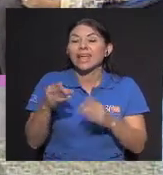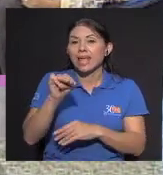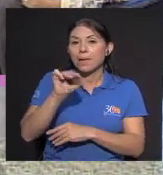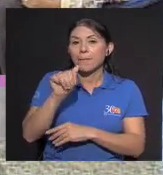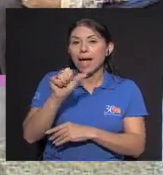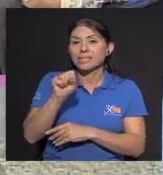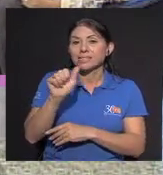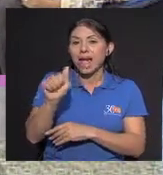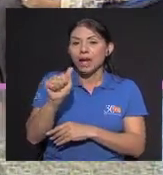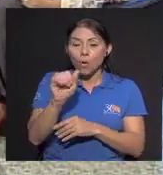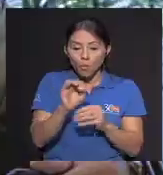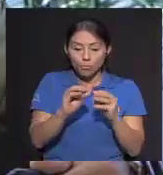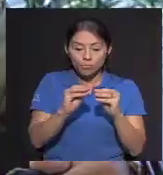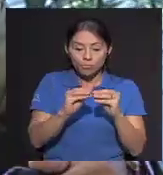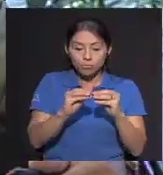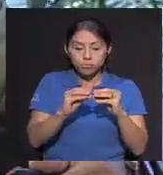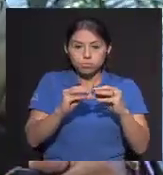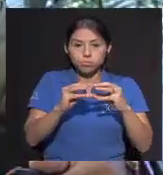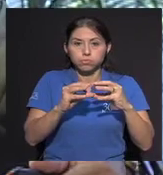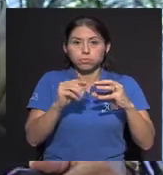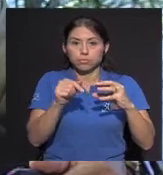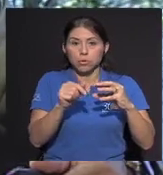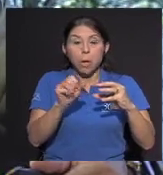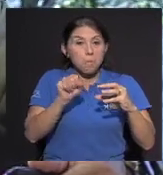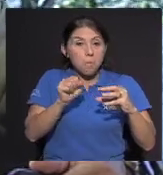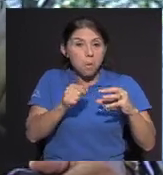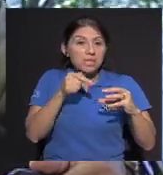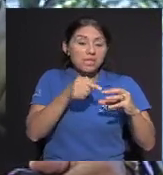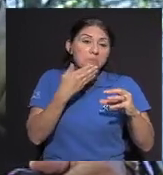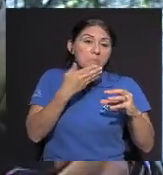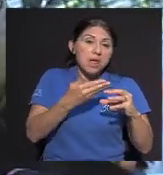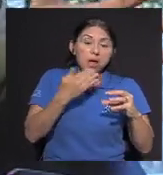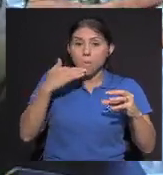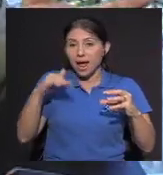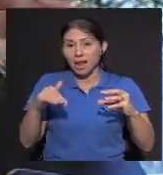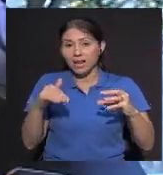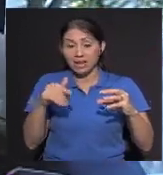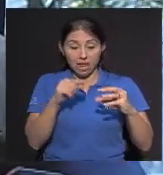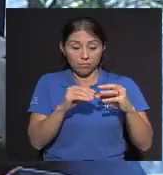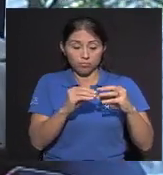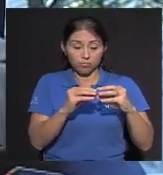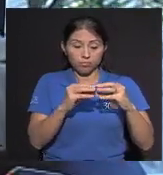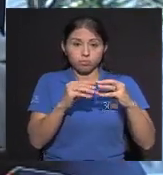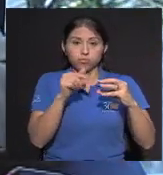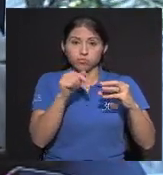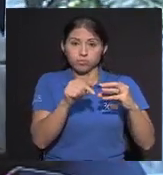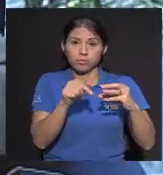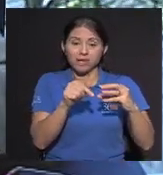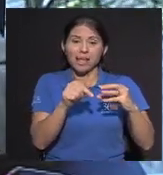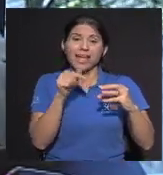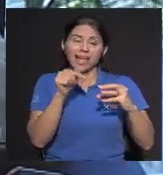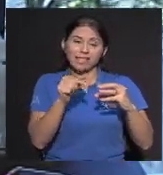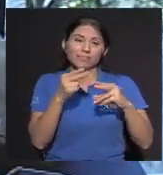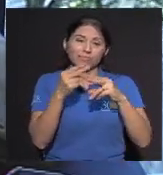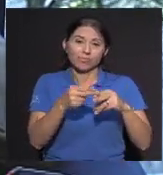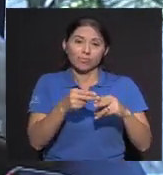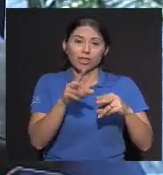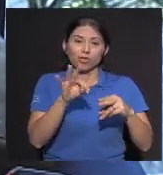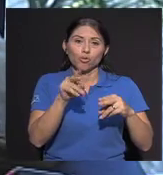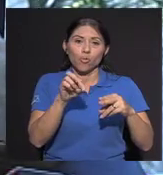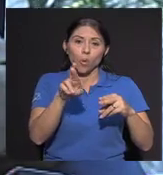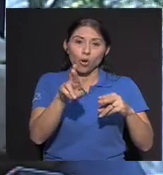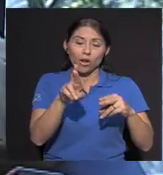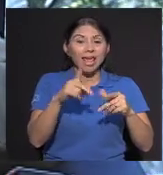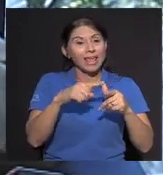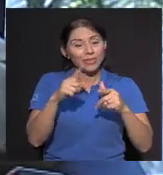Una protrusión Ya sea Una protrusión benigna O benigna El tumor en sí Es lo que le da el nombre A